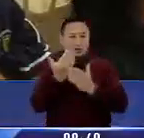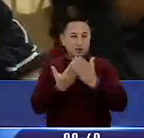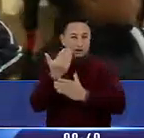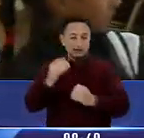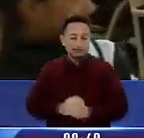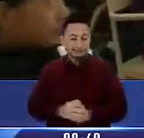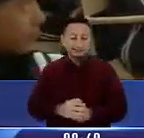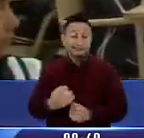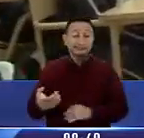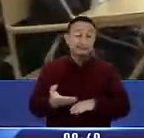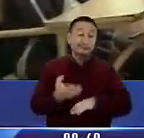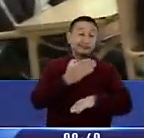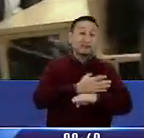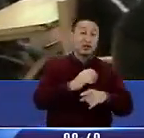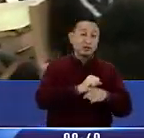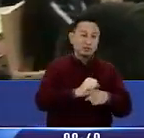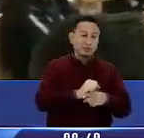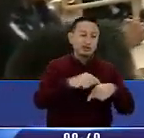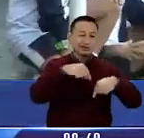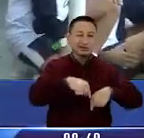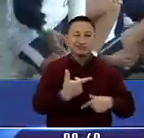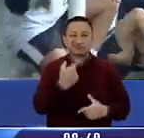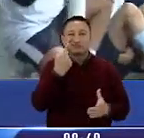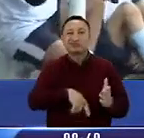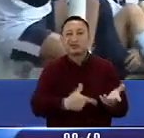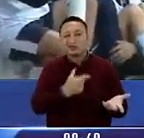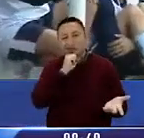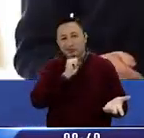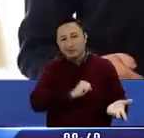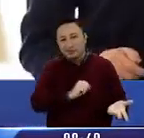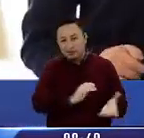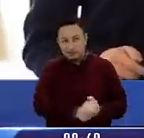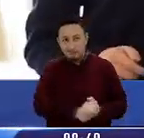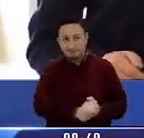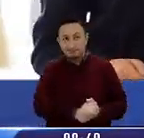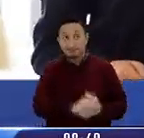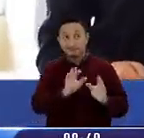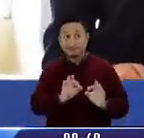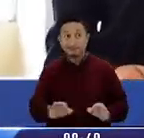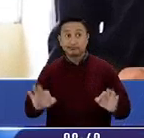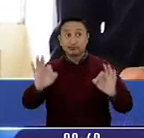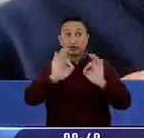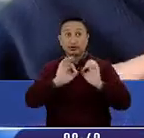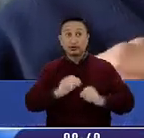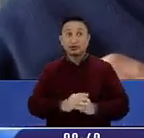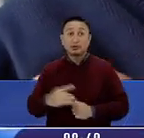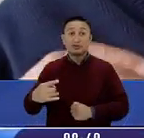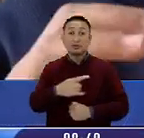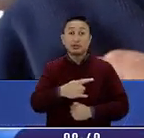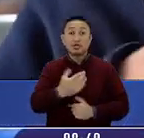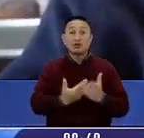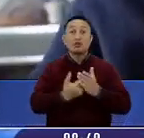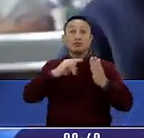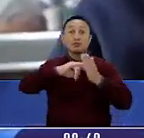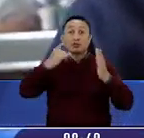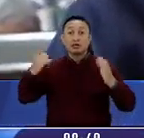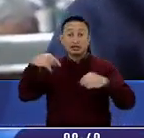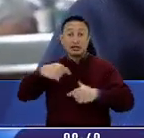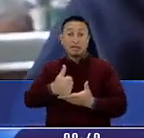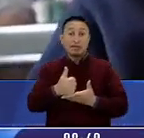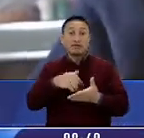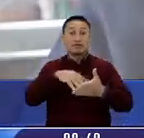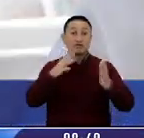muchas prácticas pueden resultar ser obsoletas. Además, es importante insertar la tecnología en beneficio de